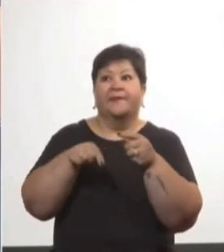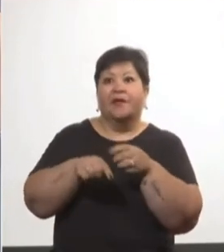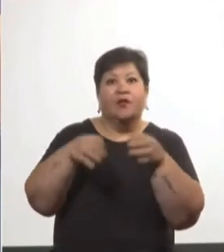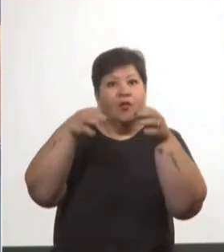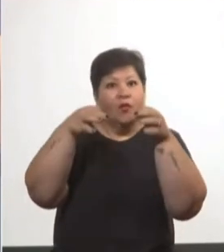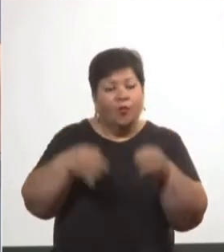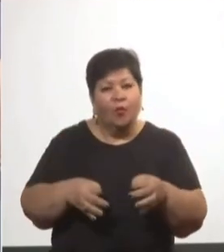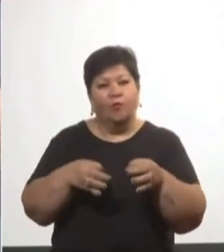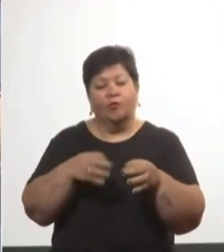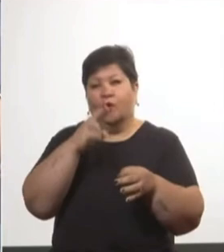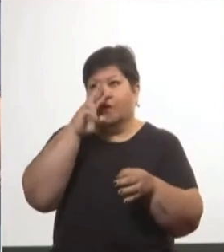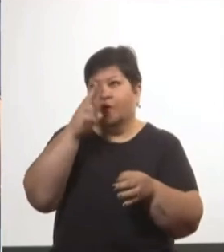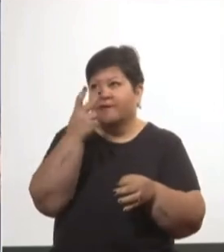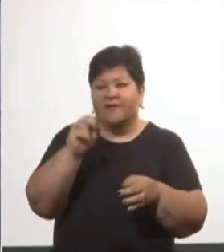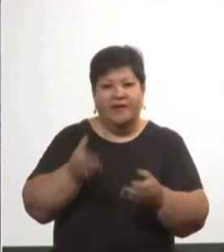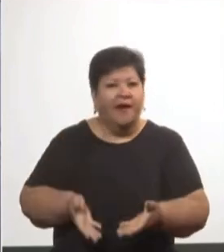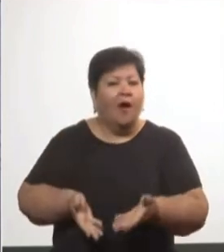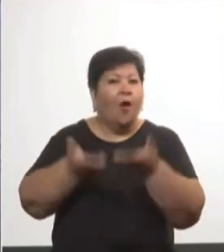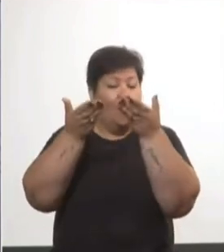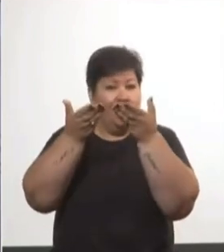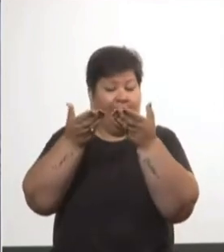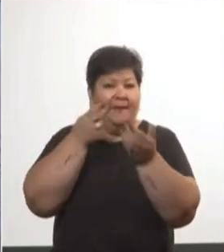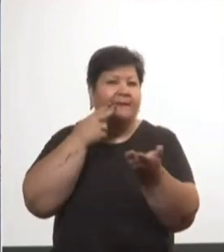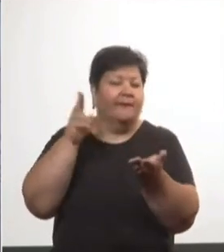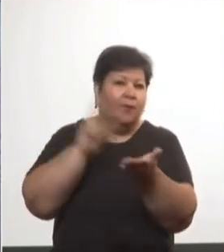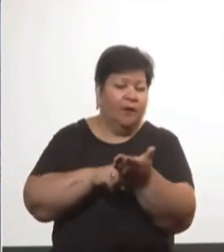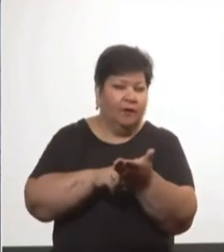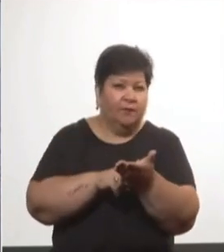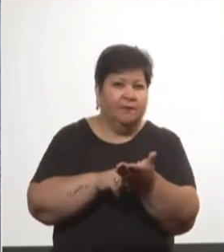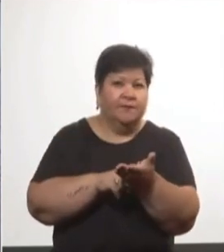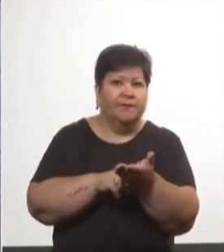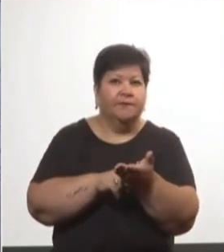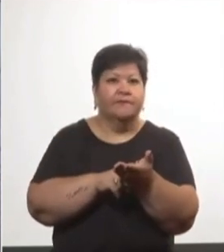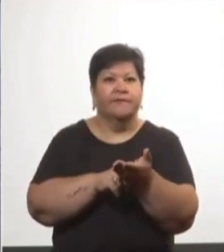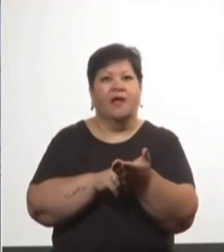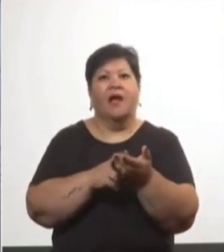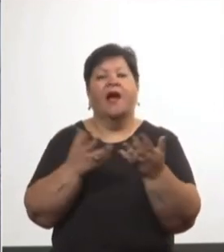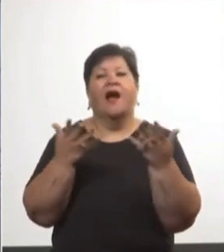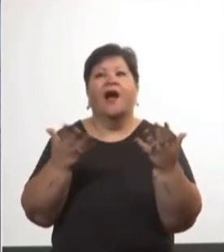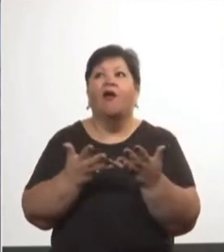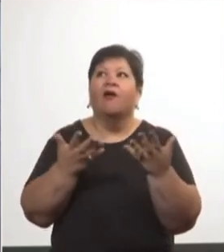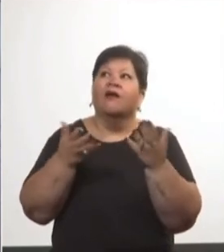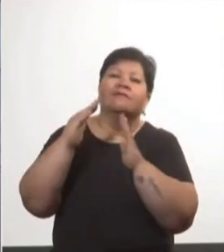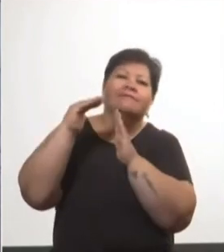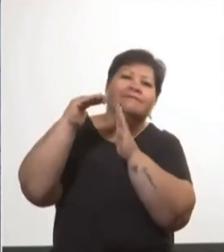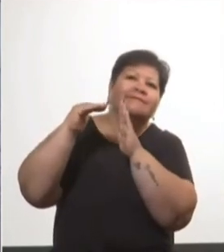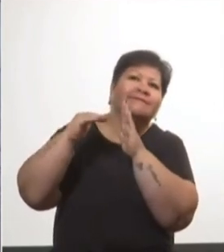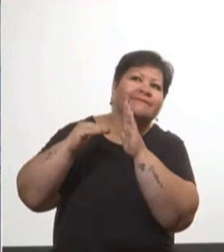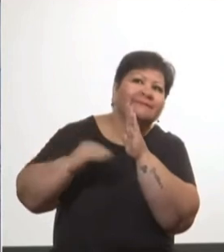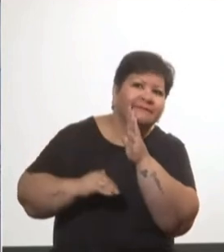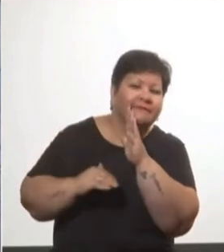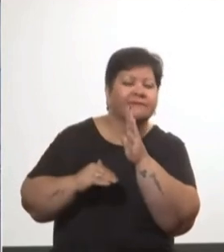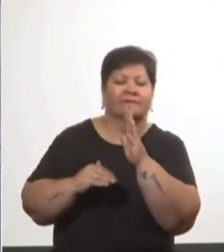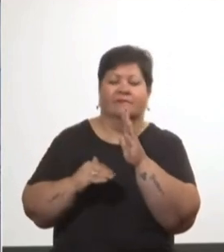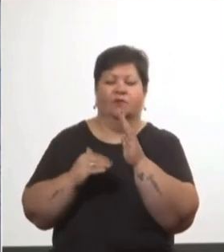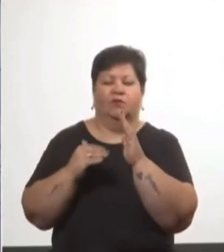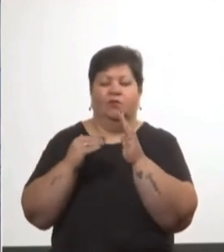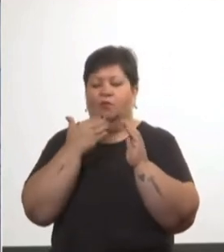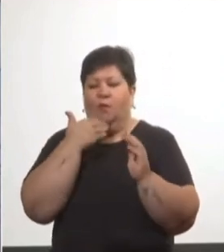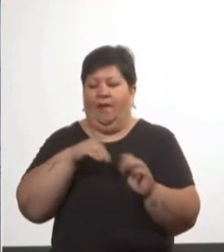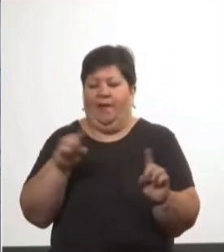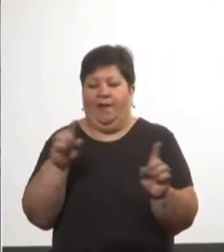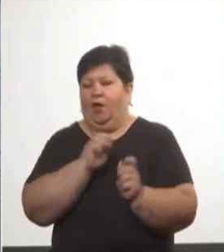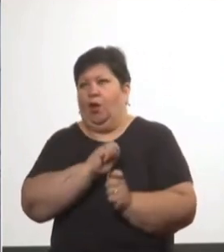se le aumentaron los impuestos, que ahora se pretende decir que se están bajando, no veo el paradigma, el cambio